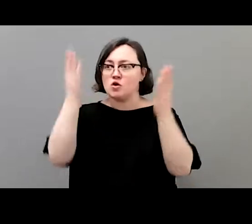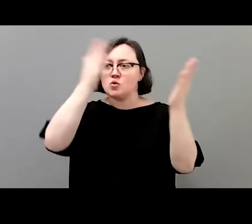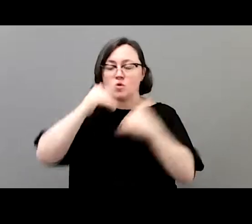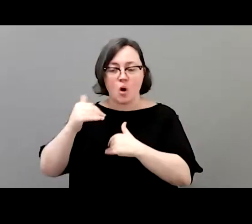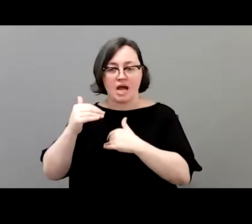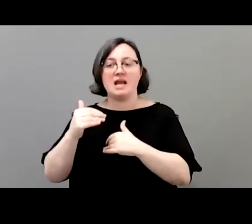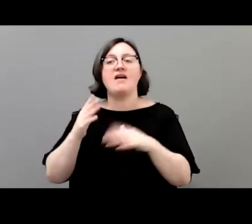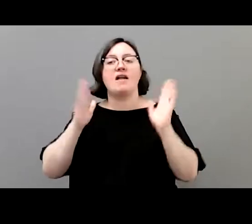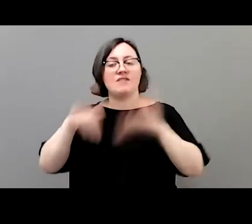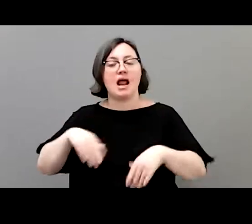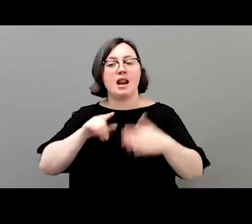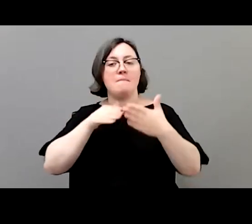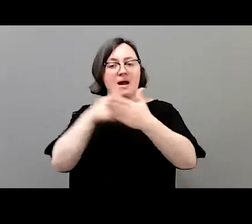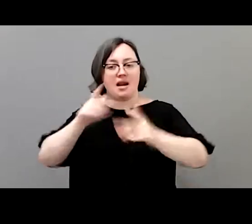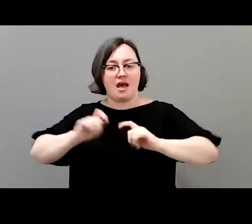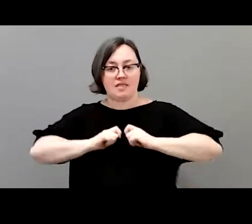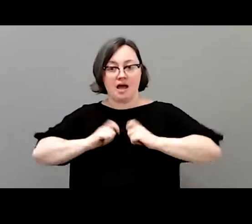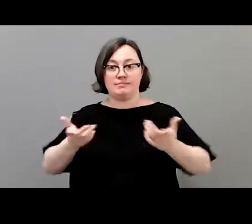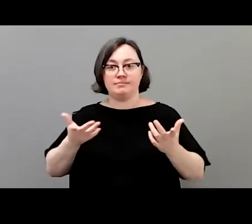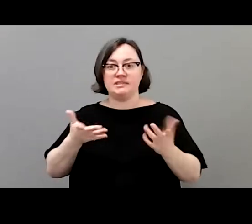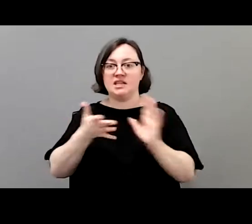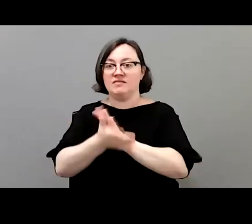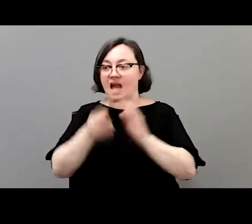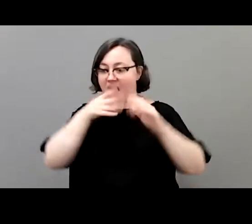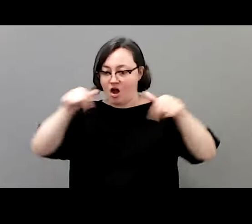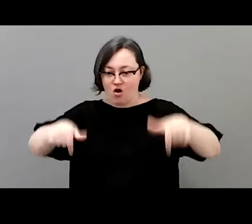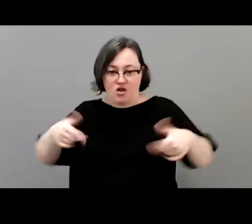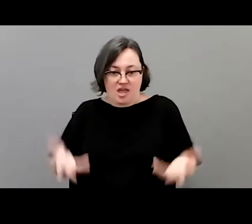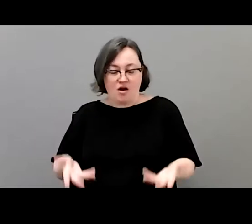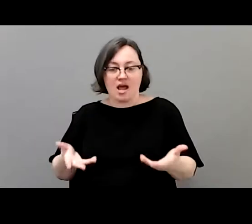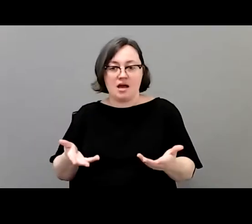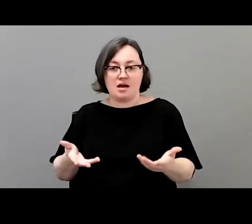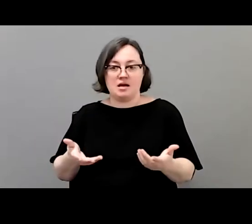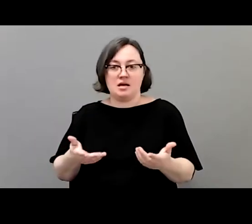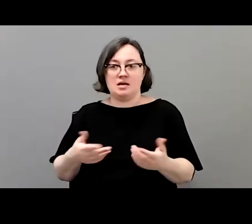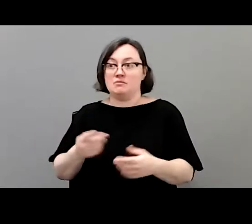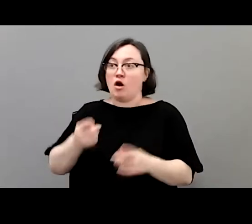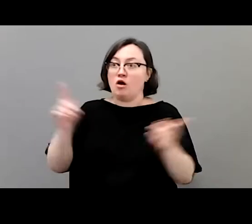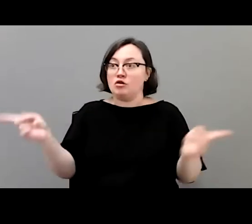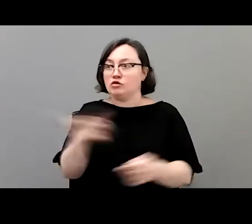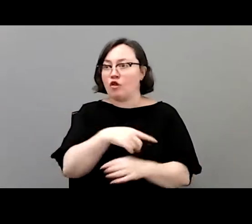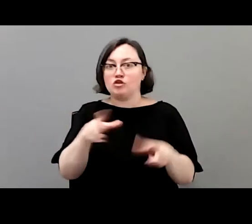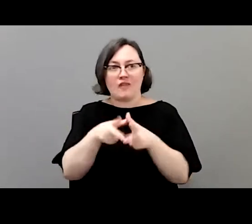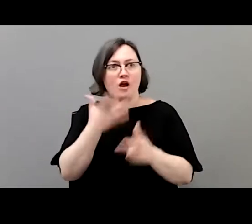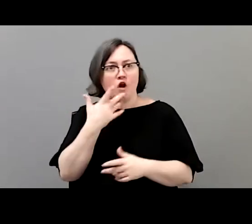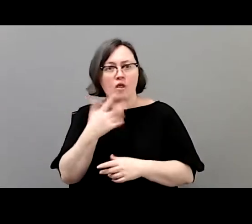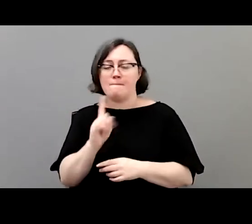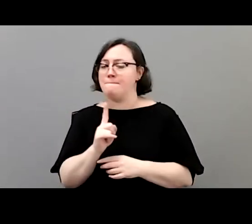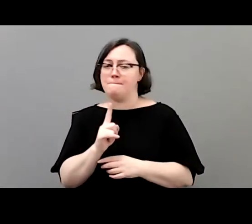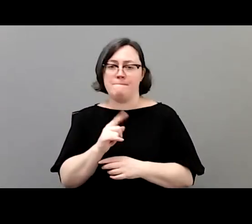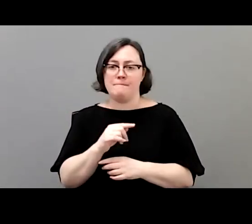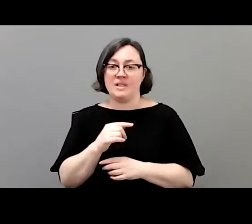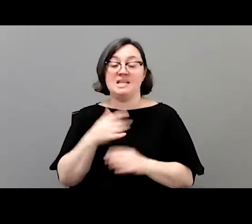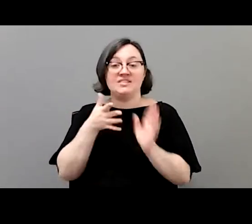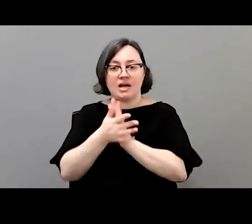y de conocimiento, ¿no? Sigue siendo una cosa todavía no tan de dominio público, así que poner el foco en esto creo